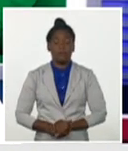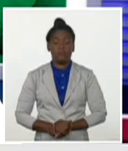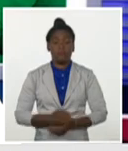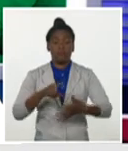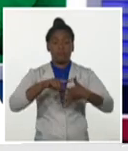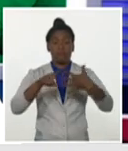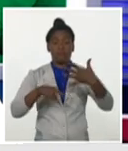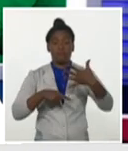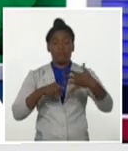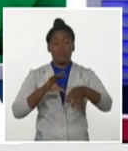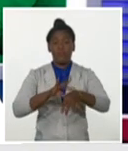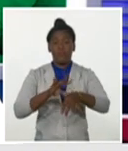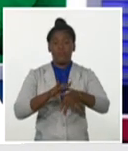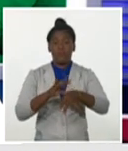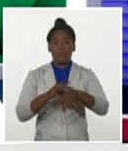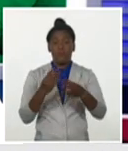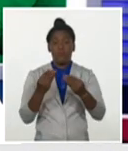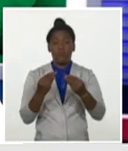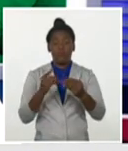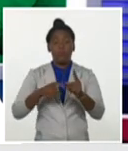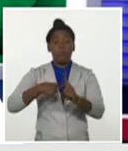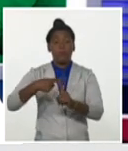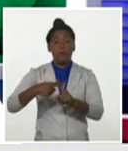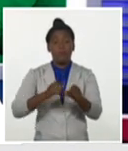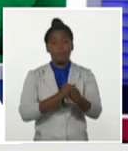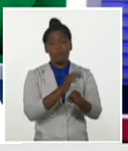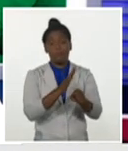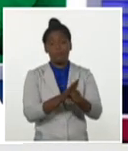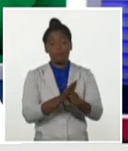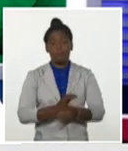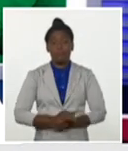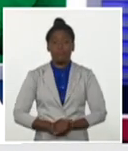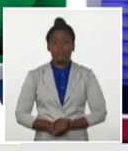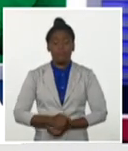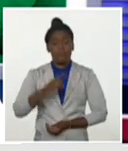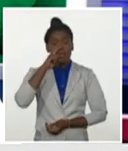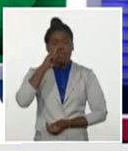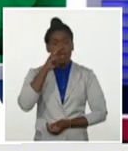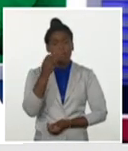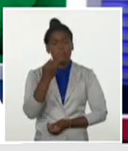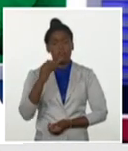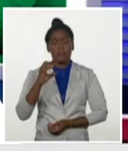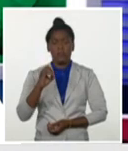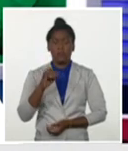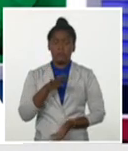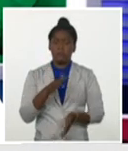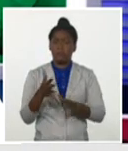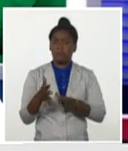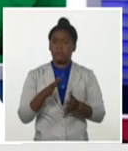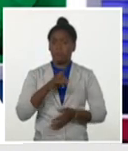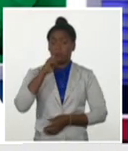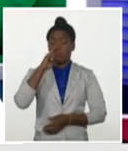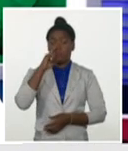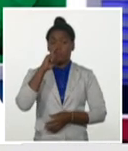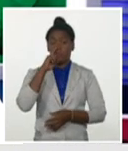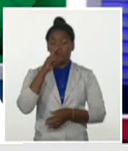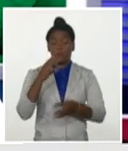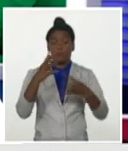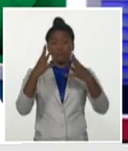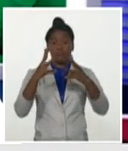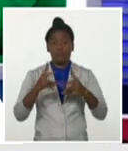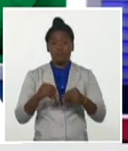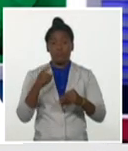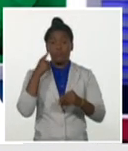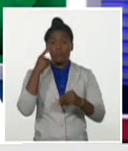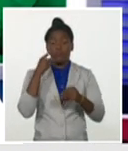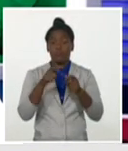que, no obstante ser una persona relativamente joven, 70 años de edad, pues hacían muy vulnerable